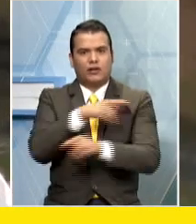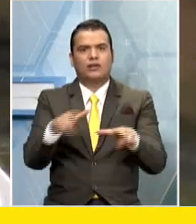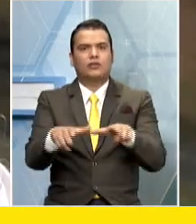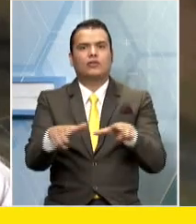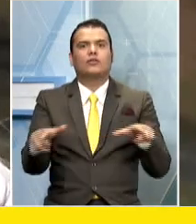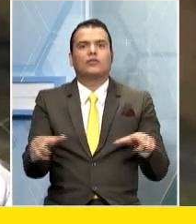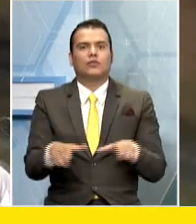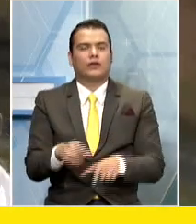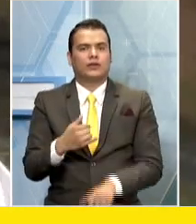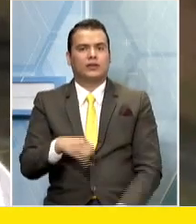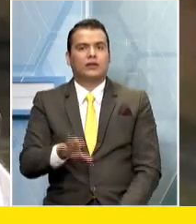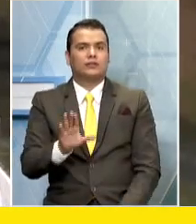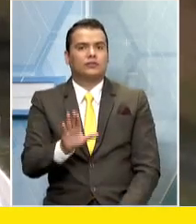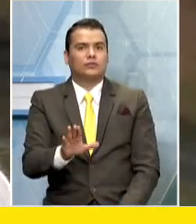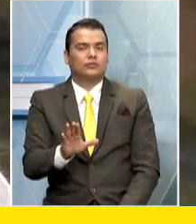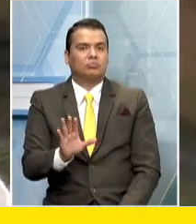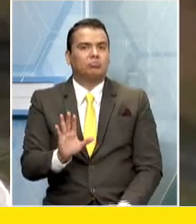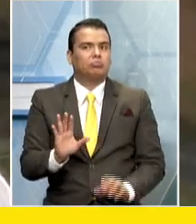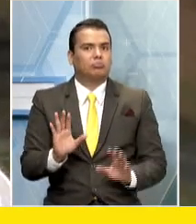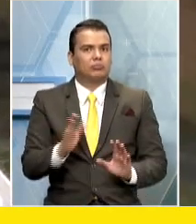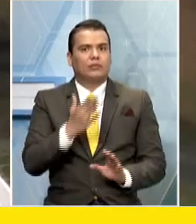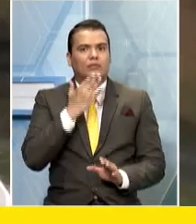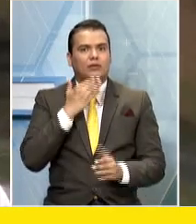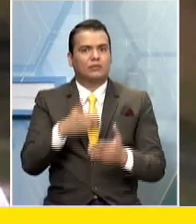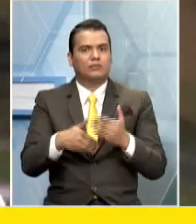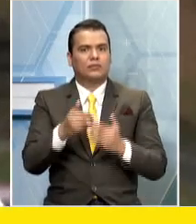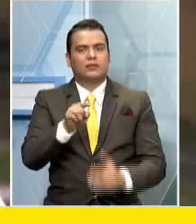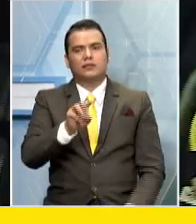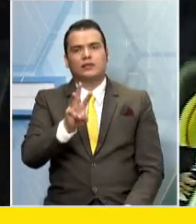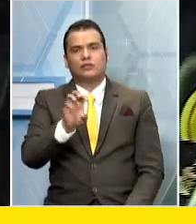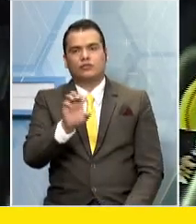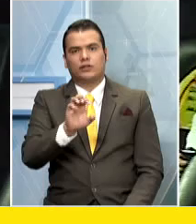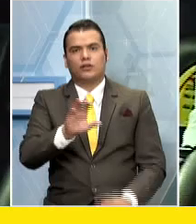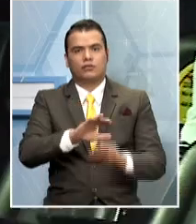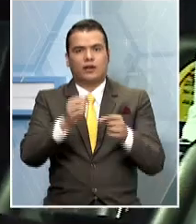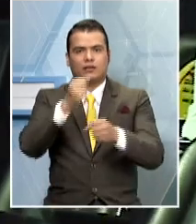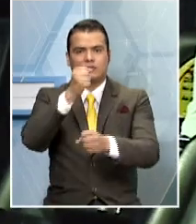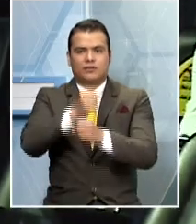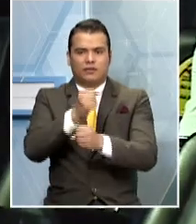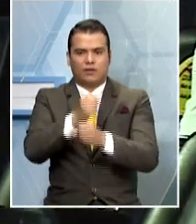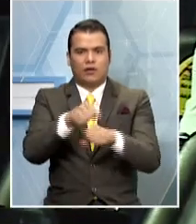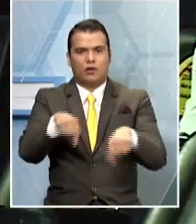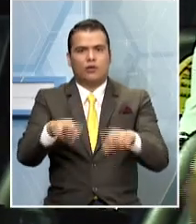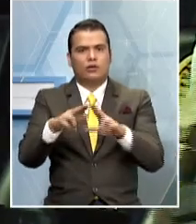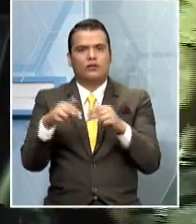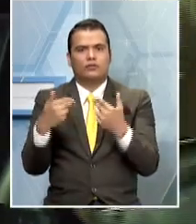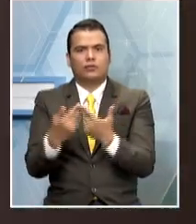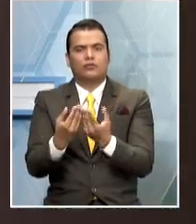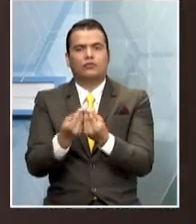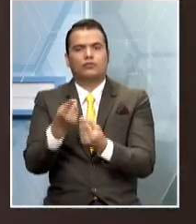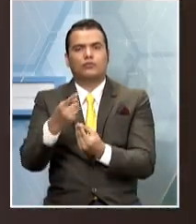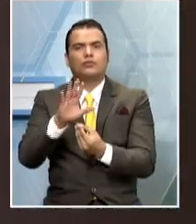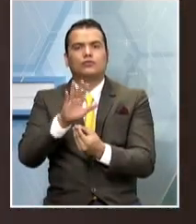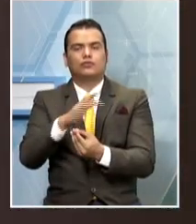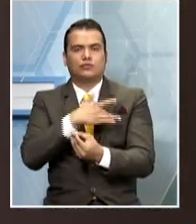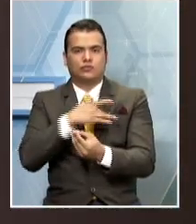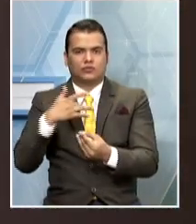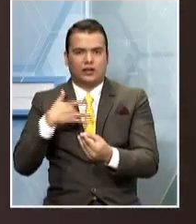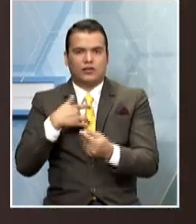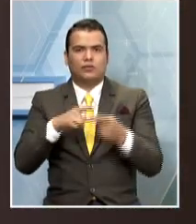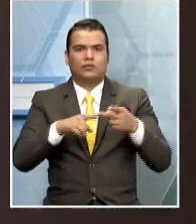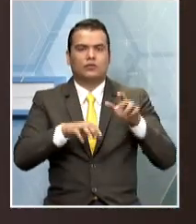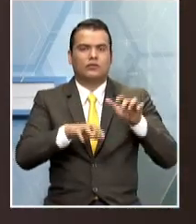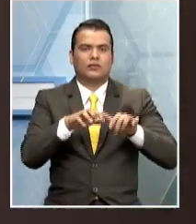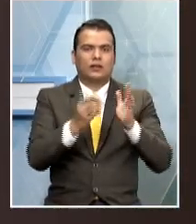son los jardines infantiles que han podido abrir desde el día 18 de este mes hoy se realizará una reunión entre las secretarías de educación salud y los